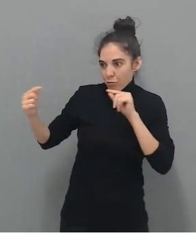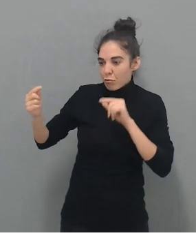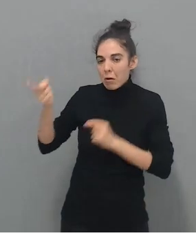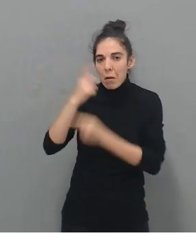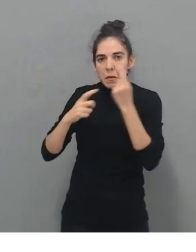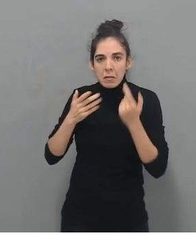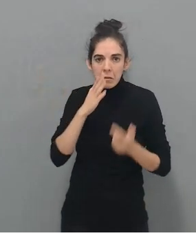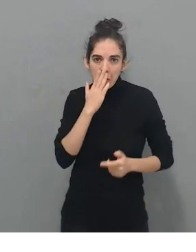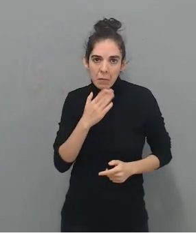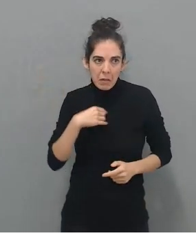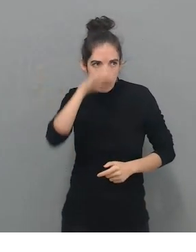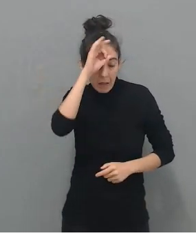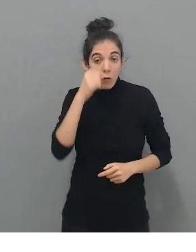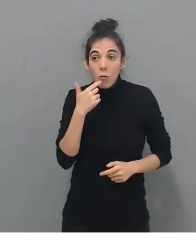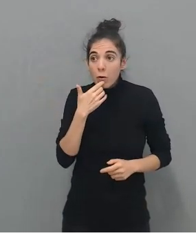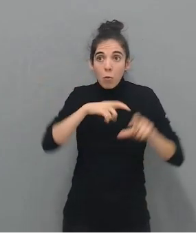Yo no opino de bolsa porque no sé.